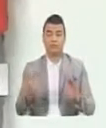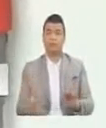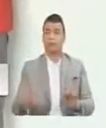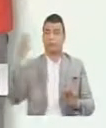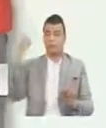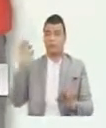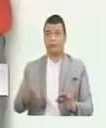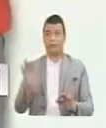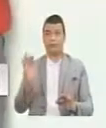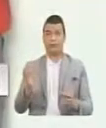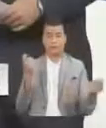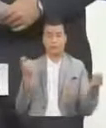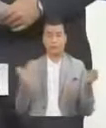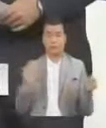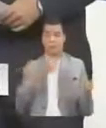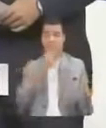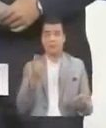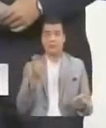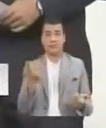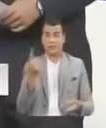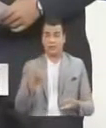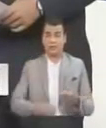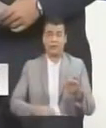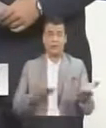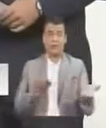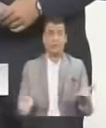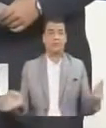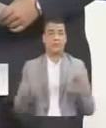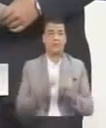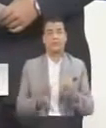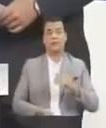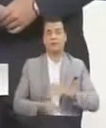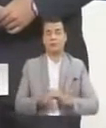harían insostenible la situación de la EPS Café Salud.